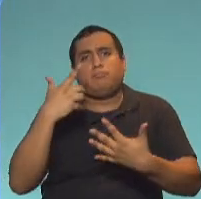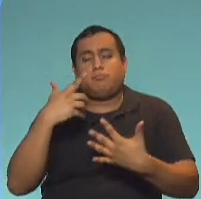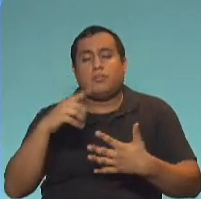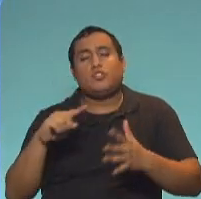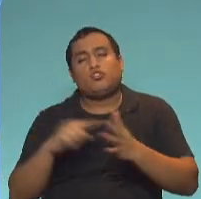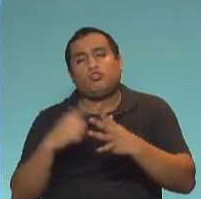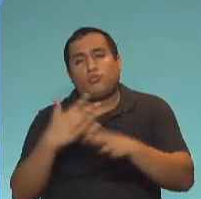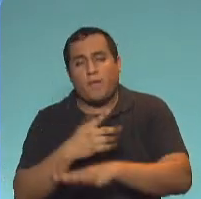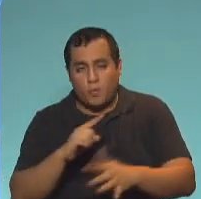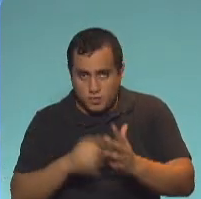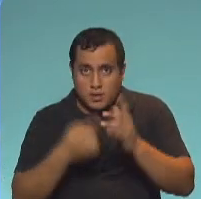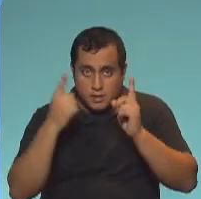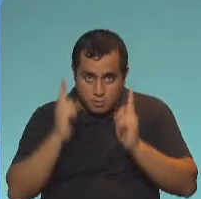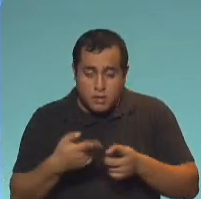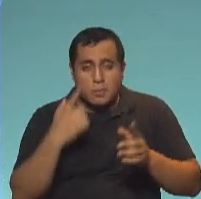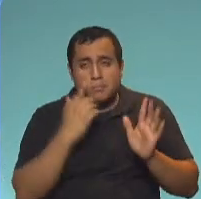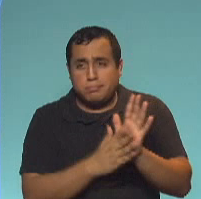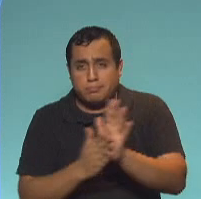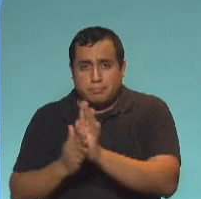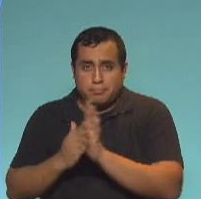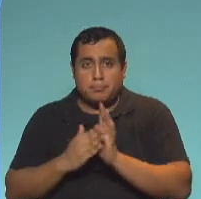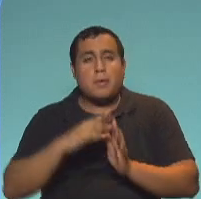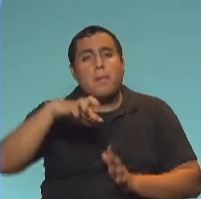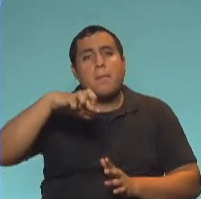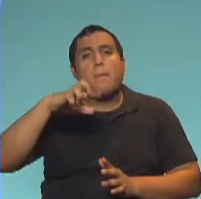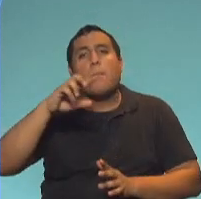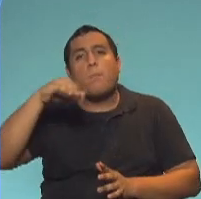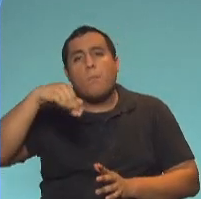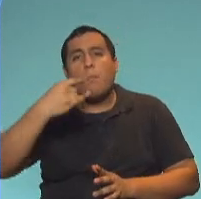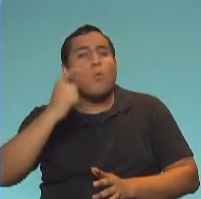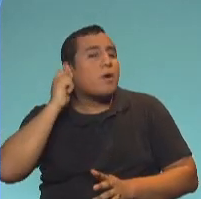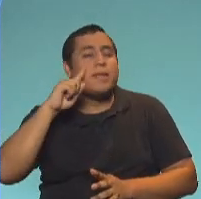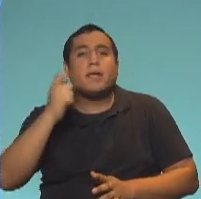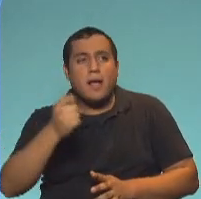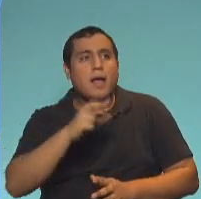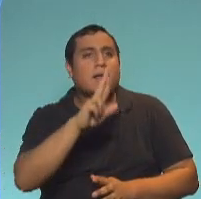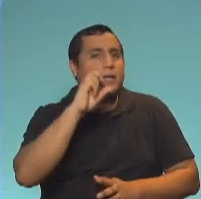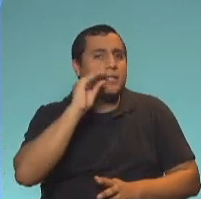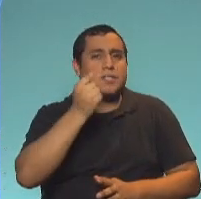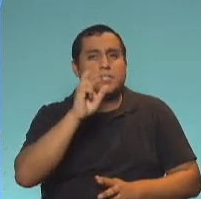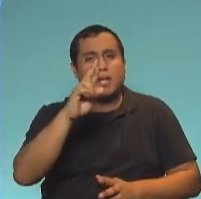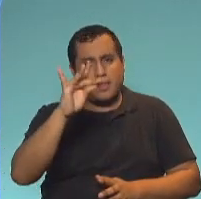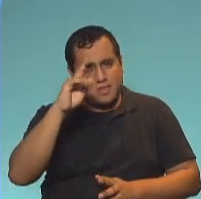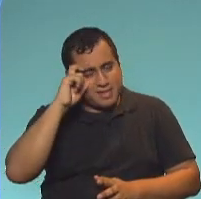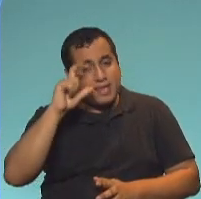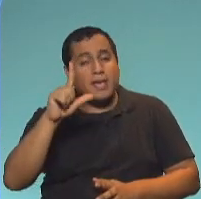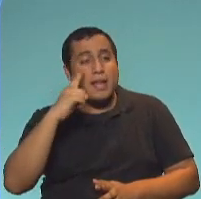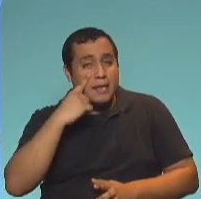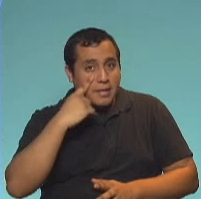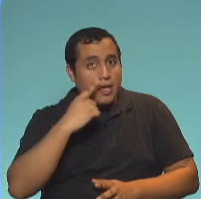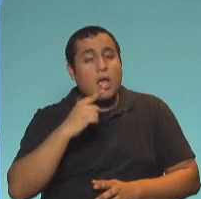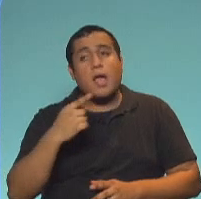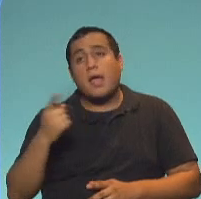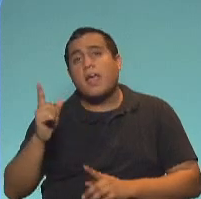están funcionando el barrio padre mugica el barrio richard el y empezó este fin de semana el barrio